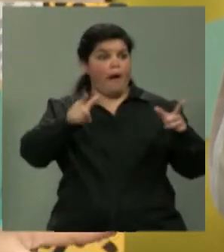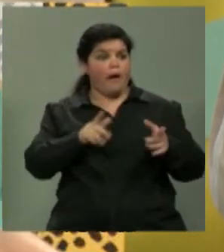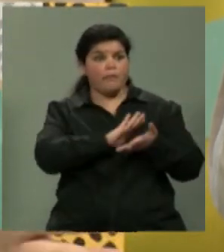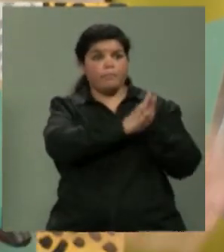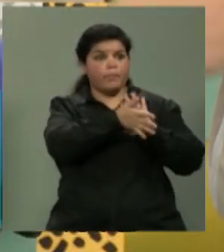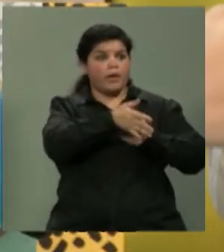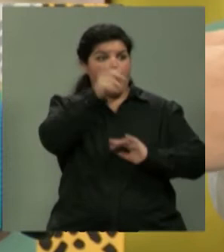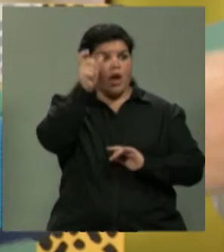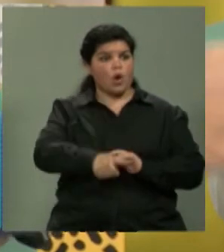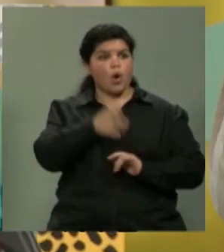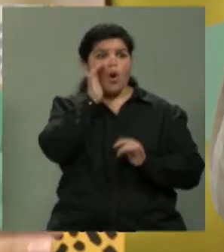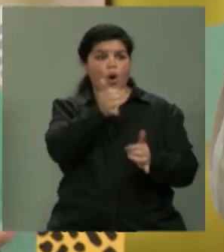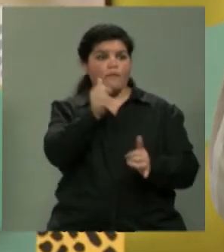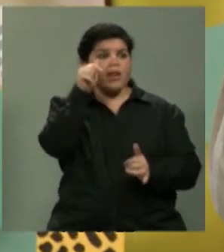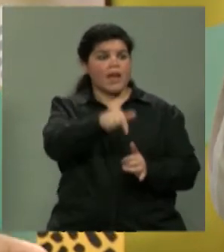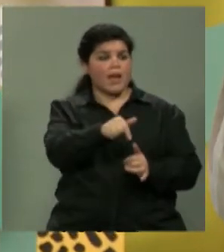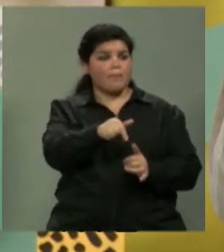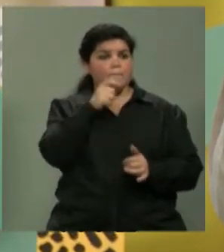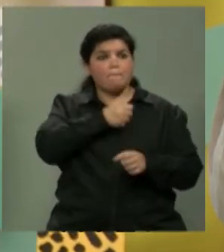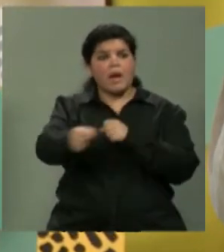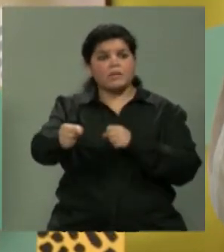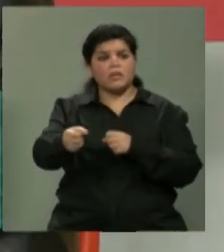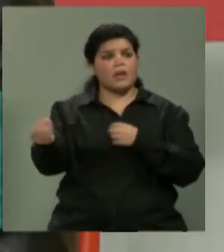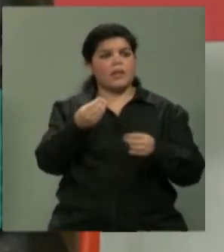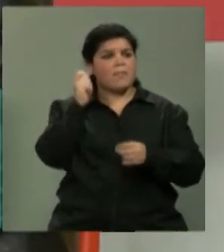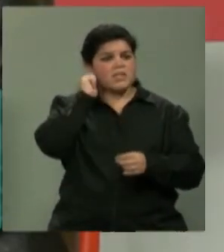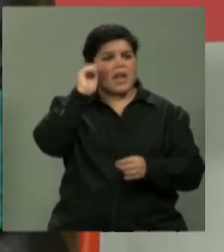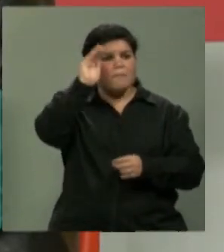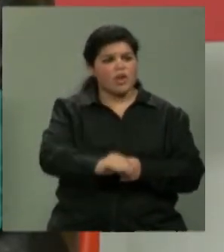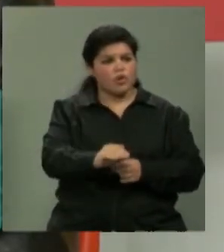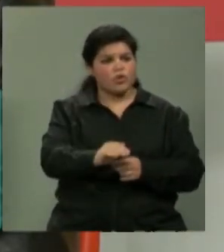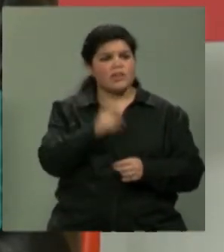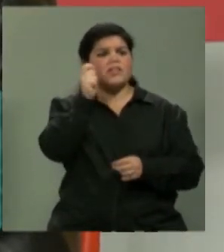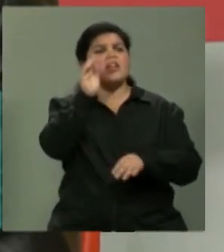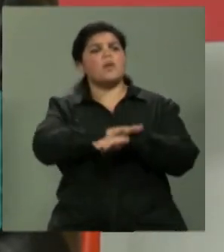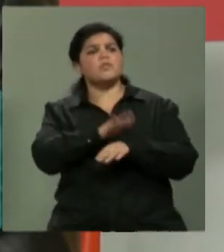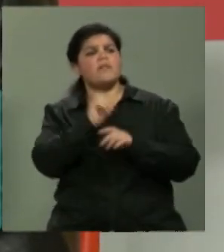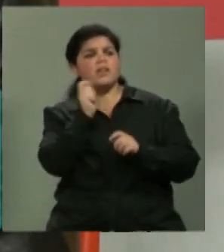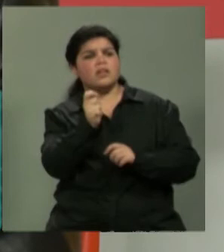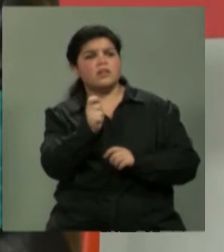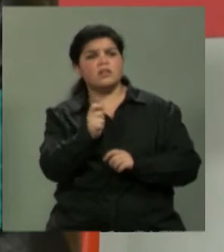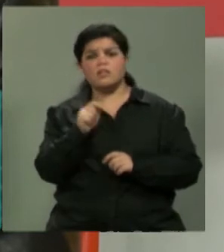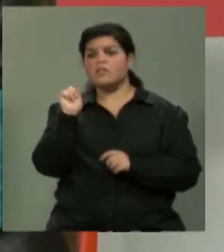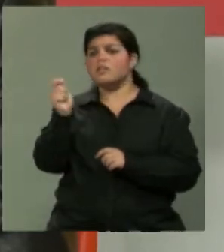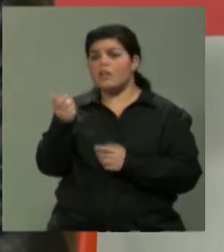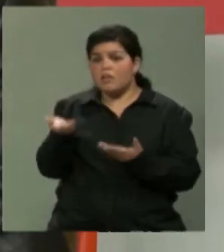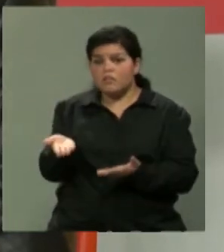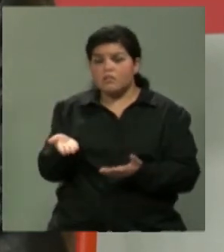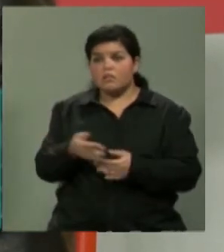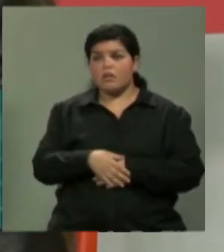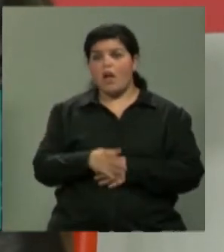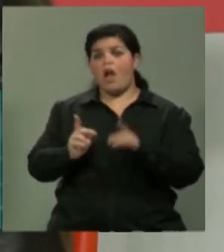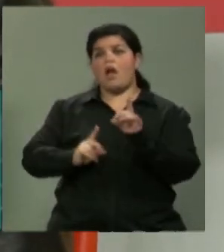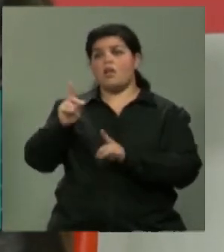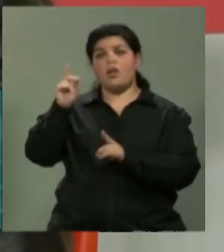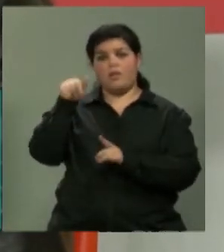chico que ha matado a una persona que es menor. ¿Qué hacemos? ¿Quién es responsable? Hay responsables ¿Quiénes? detrás de eso. Los que llevaron a No la